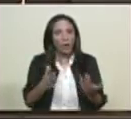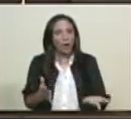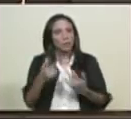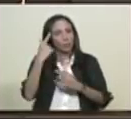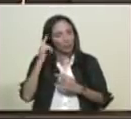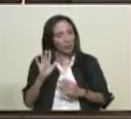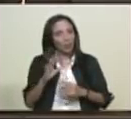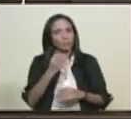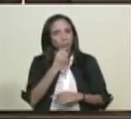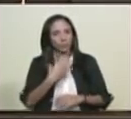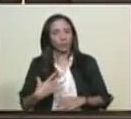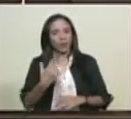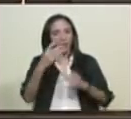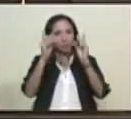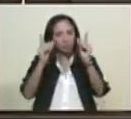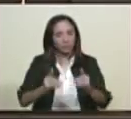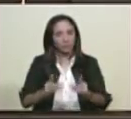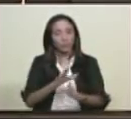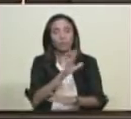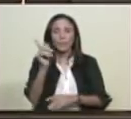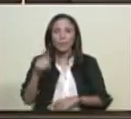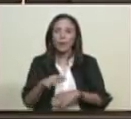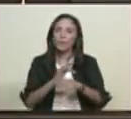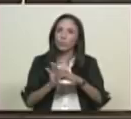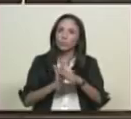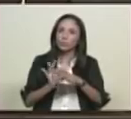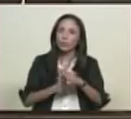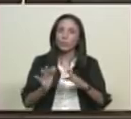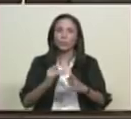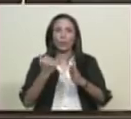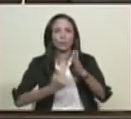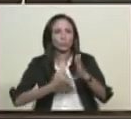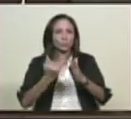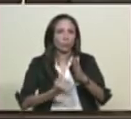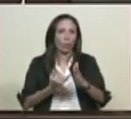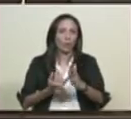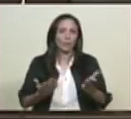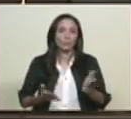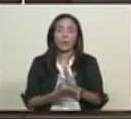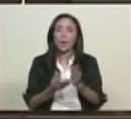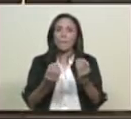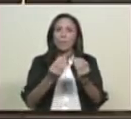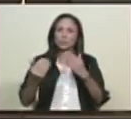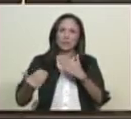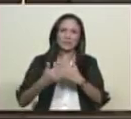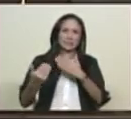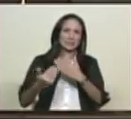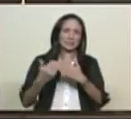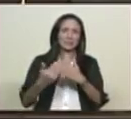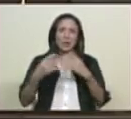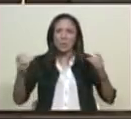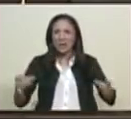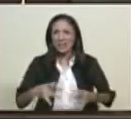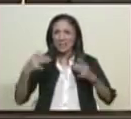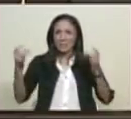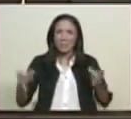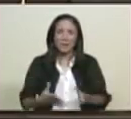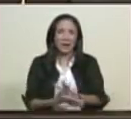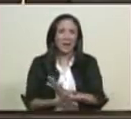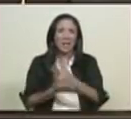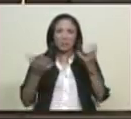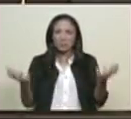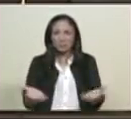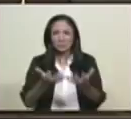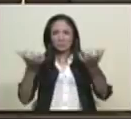que el funcionamiento de las instituciones para abordar aquella agresión violenta de las guarimbas, donde quemaban a